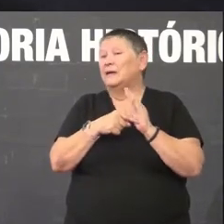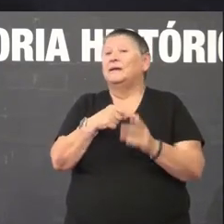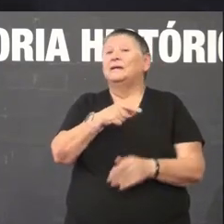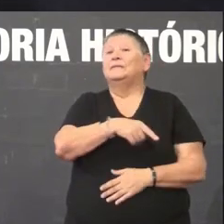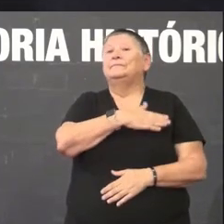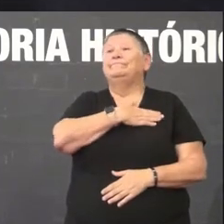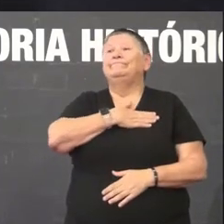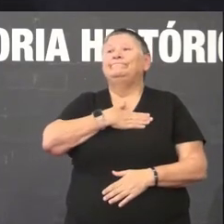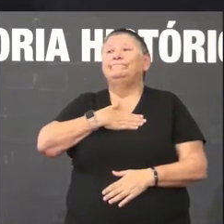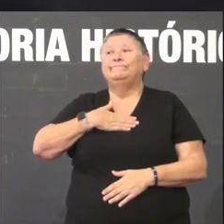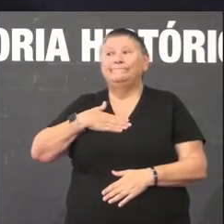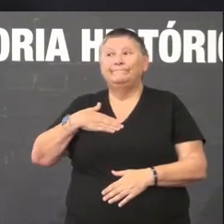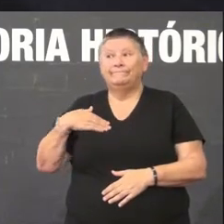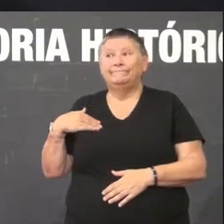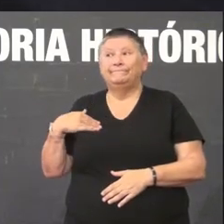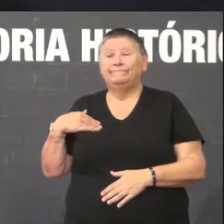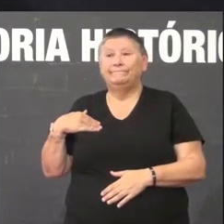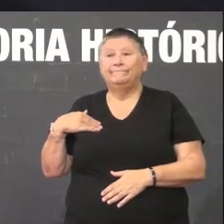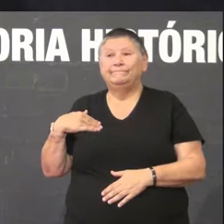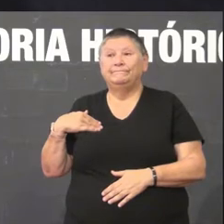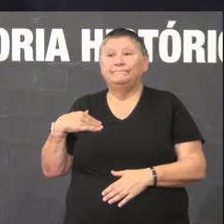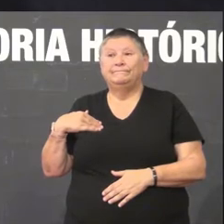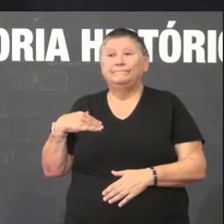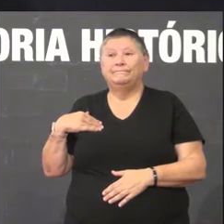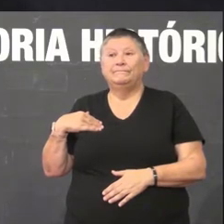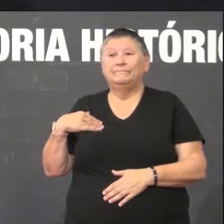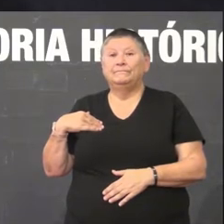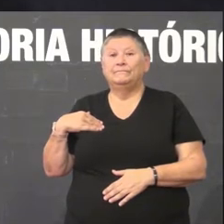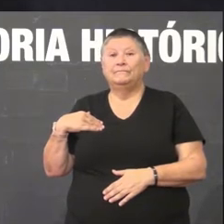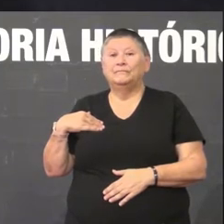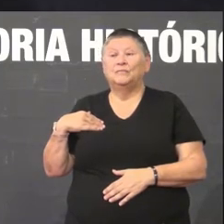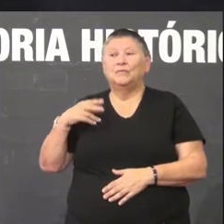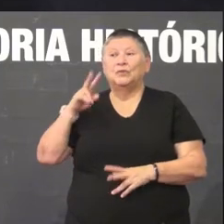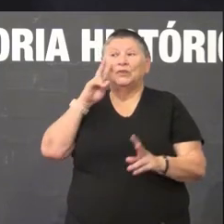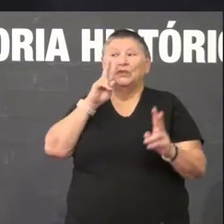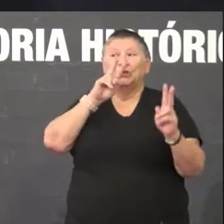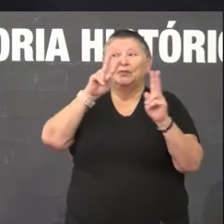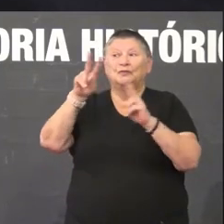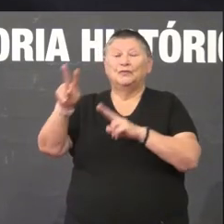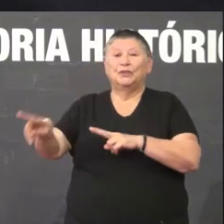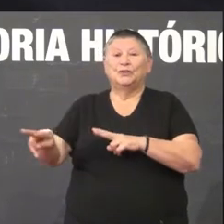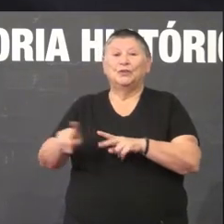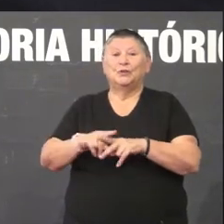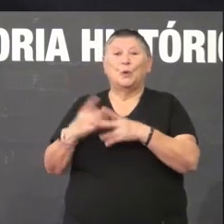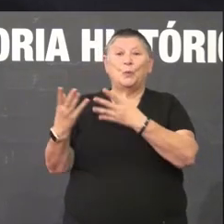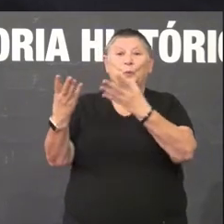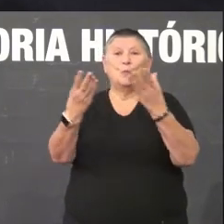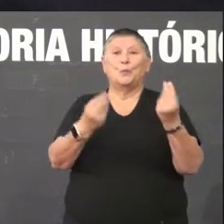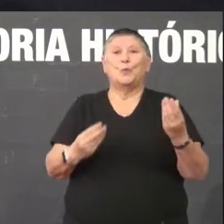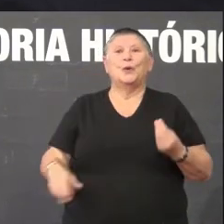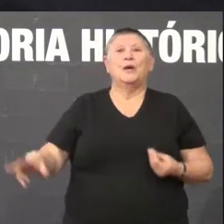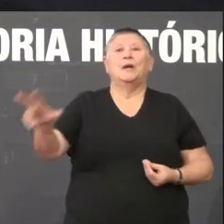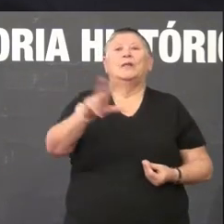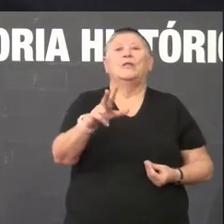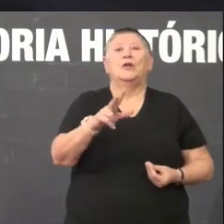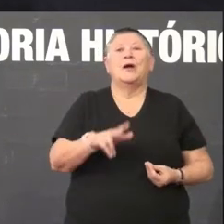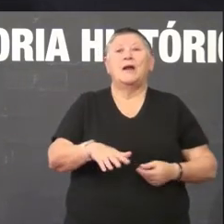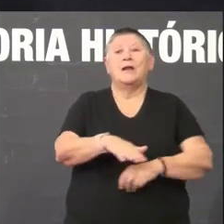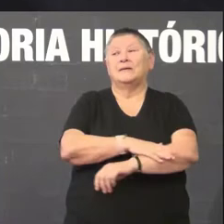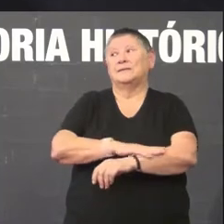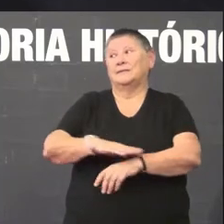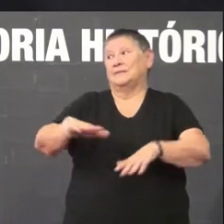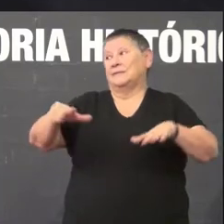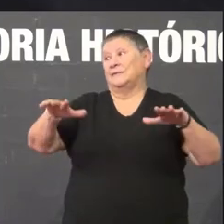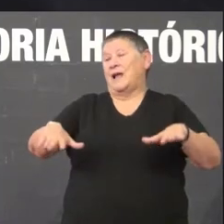pretenderon, desde a admisión de unha estrutura plurinacional do Estado,